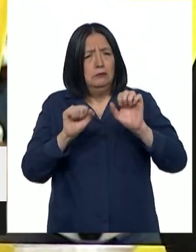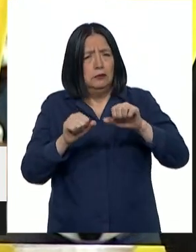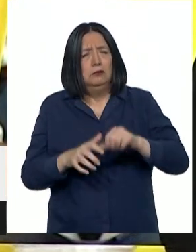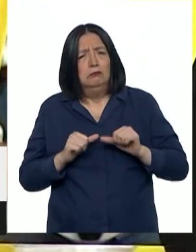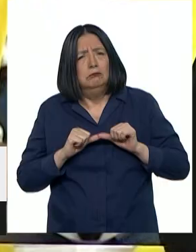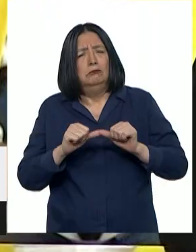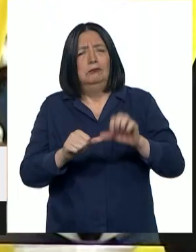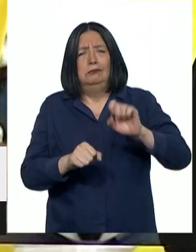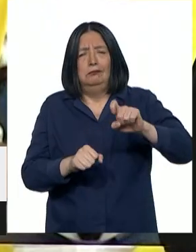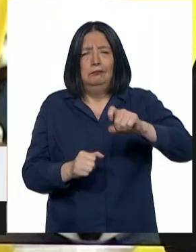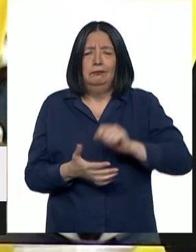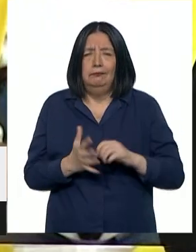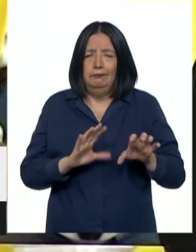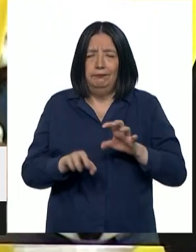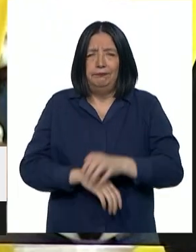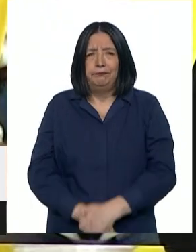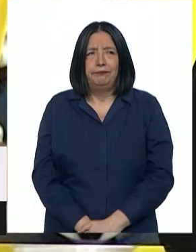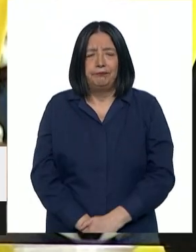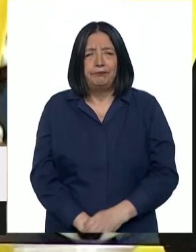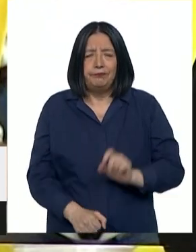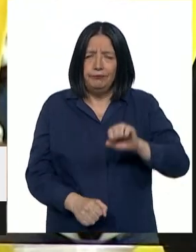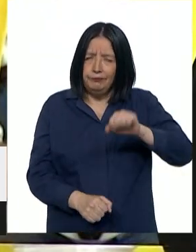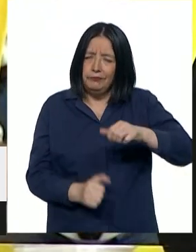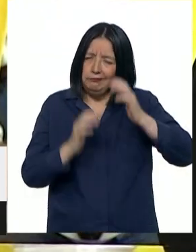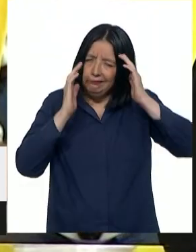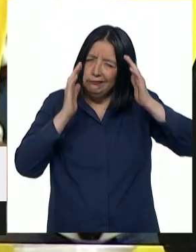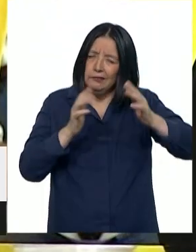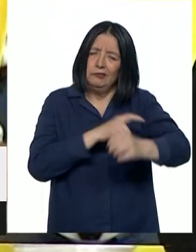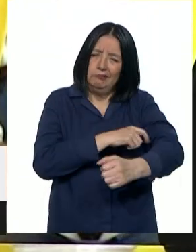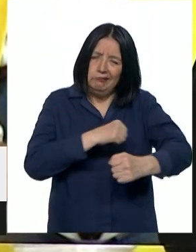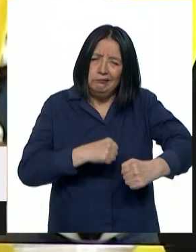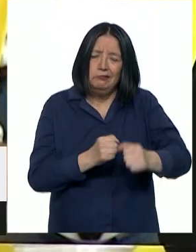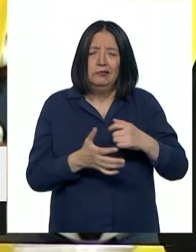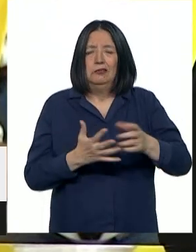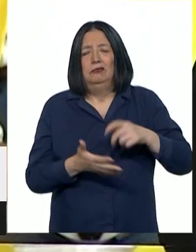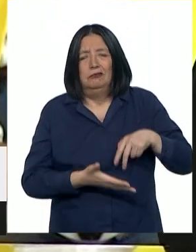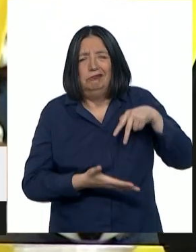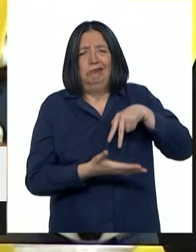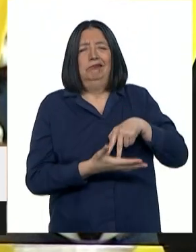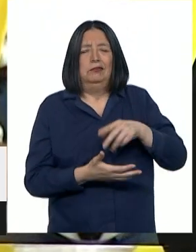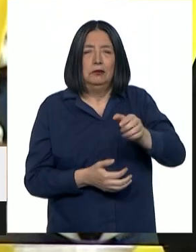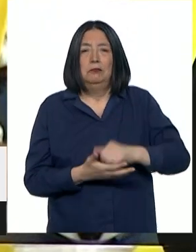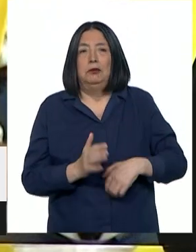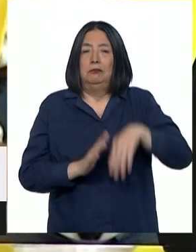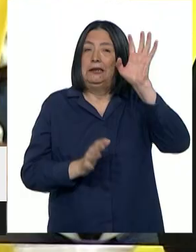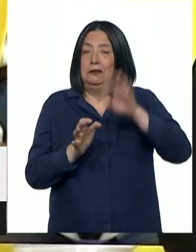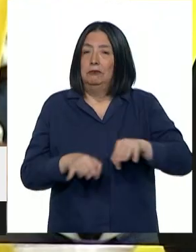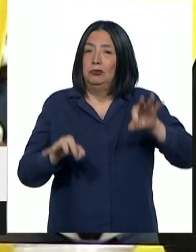haciéndolo con dedicación, con tesón, con hidalguía, pero sobre todo